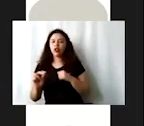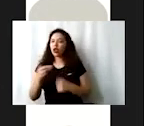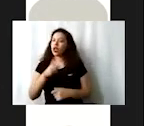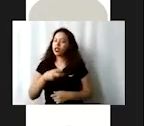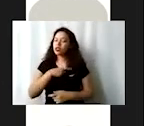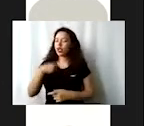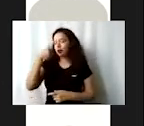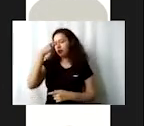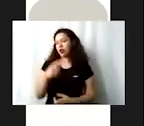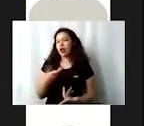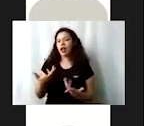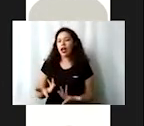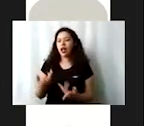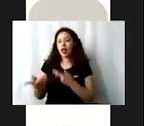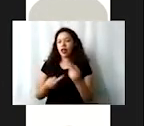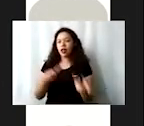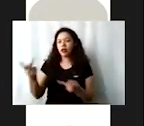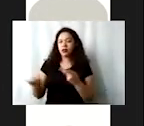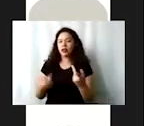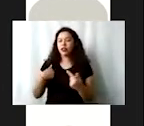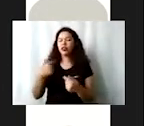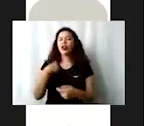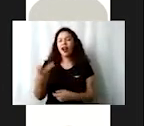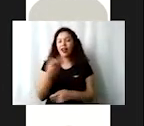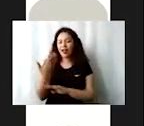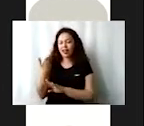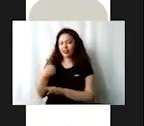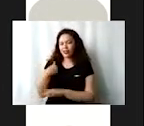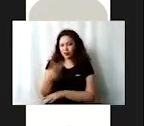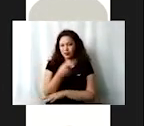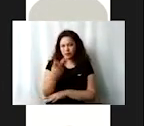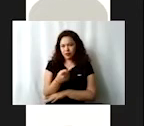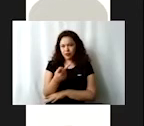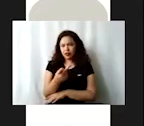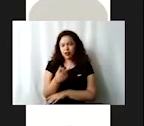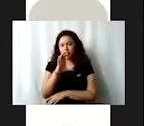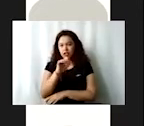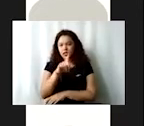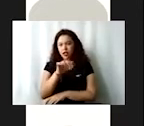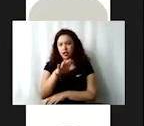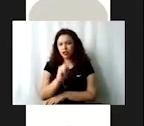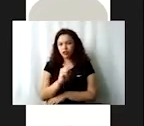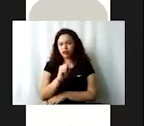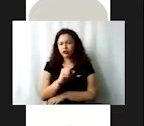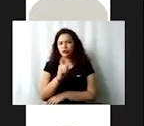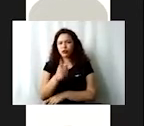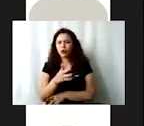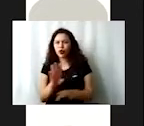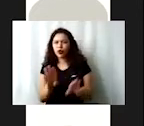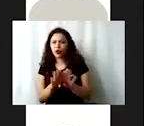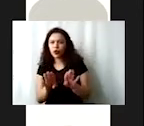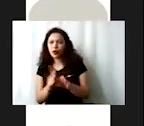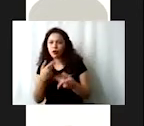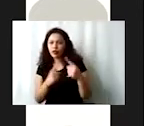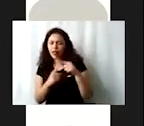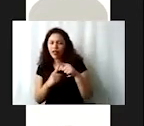la importancia de la pregunta que les hice a ustedes hace un momento y también a Carlos, ¿cómo te enteras tú de estas